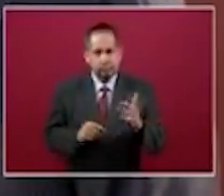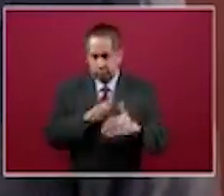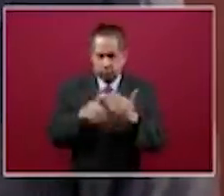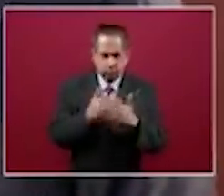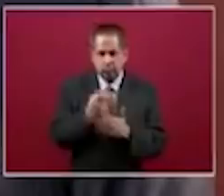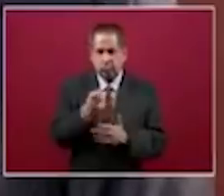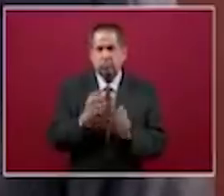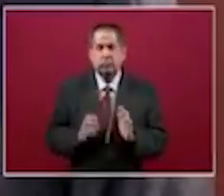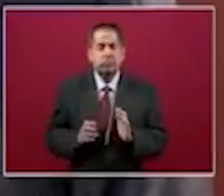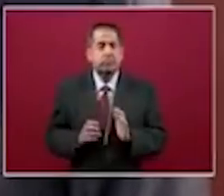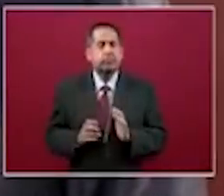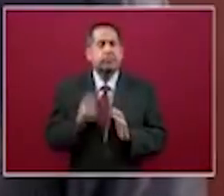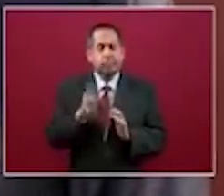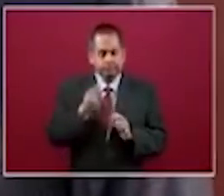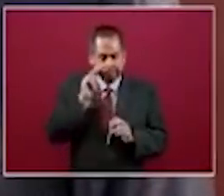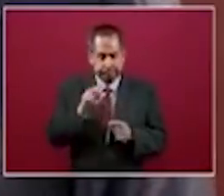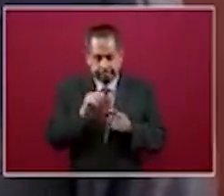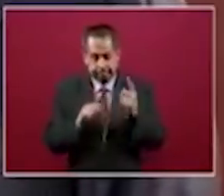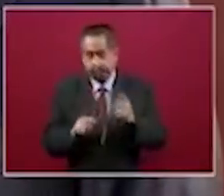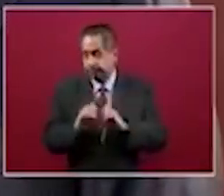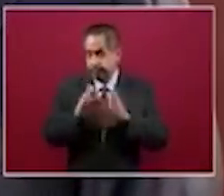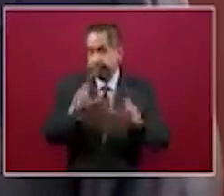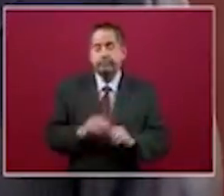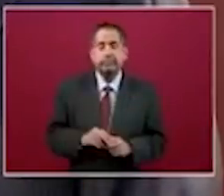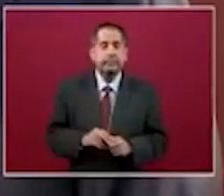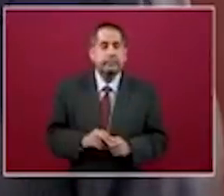Todo eso se tiene que ir viendo, desde luego,